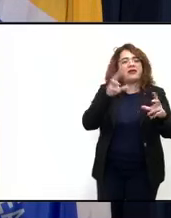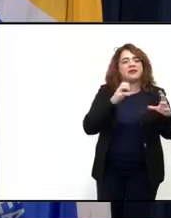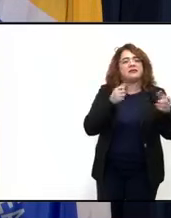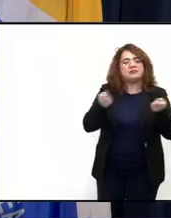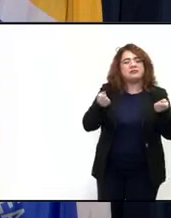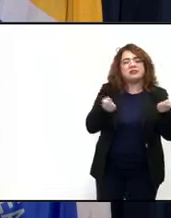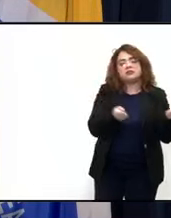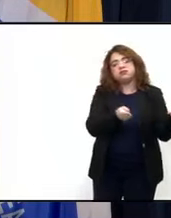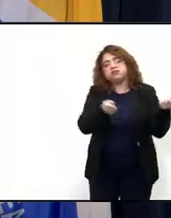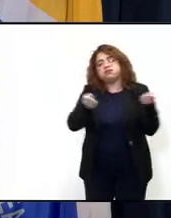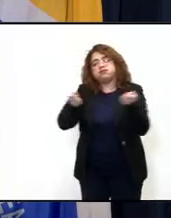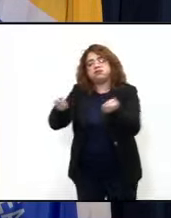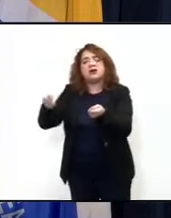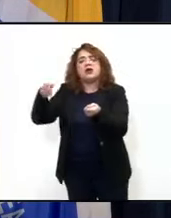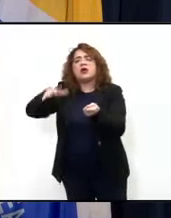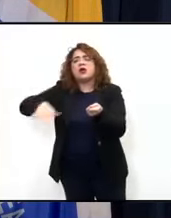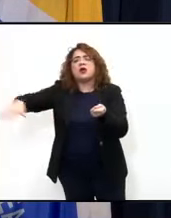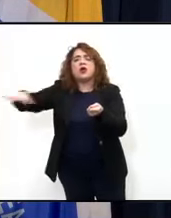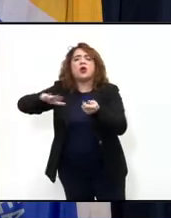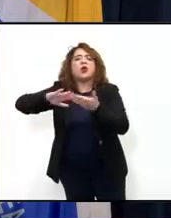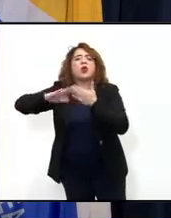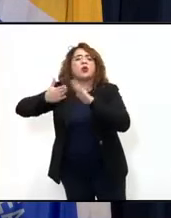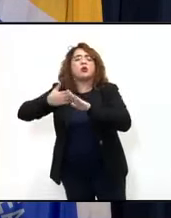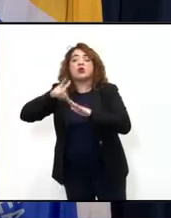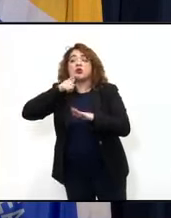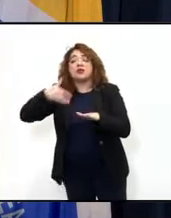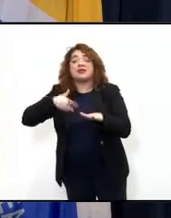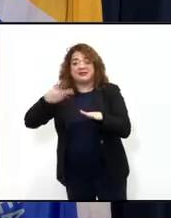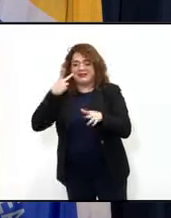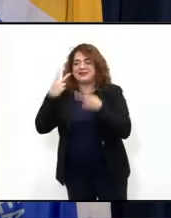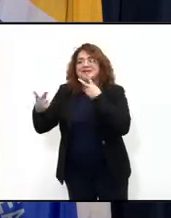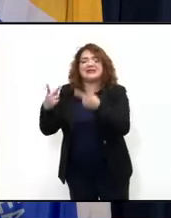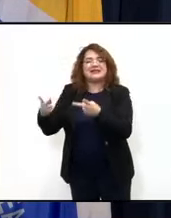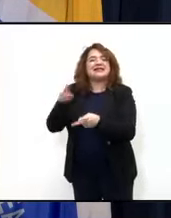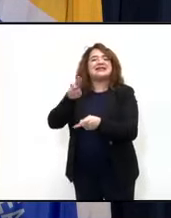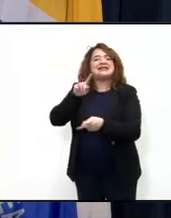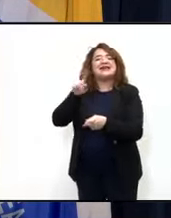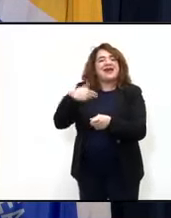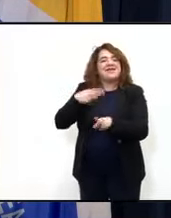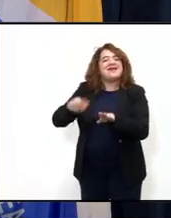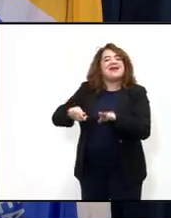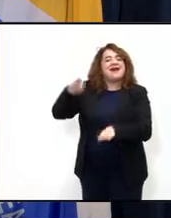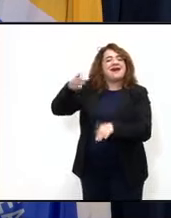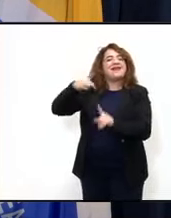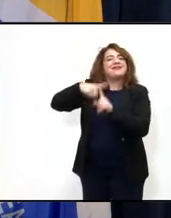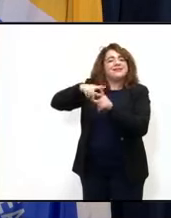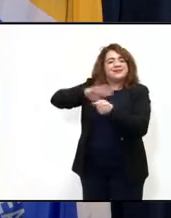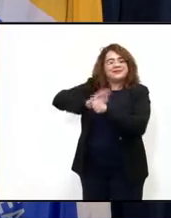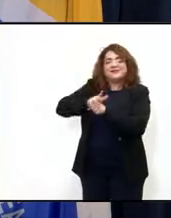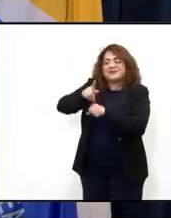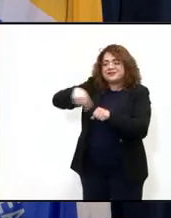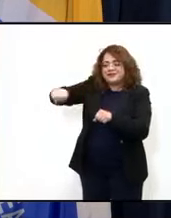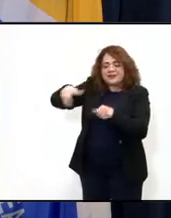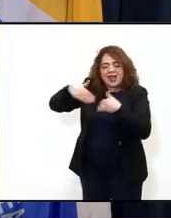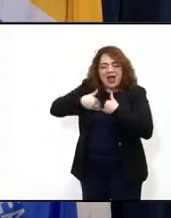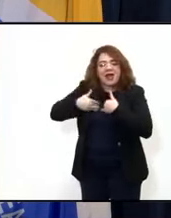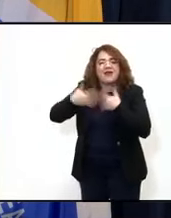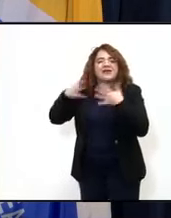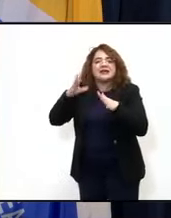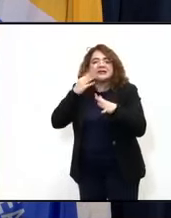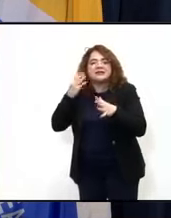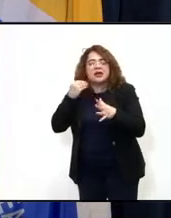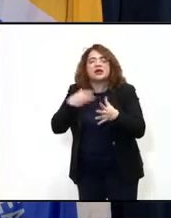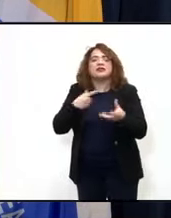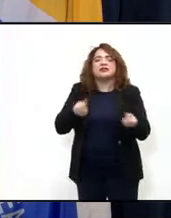personas en los vecindarios con las tasas más altas de casos de coronavirus. Cada